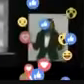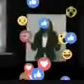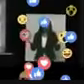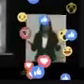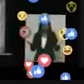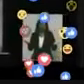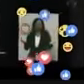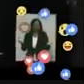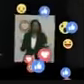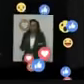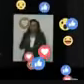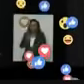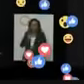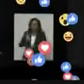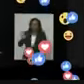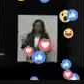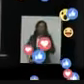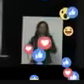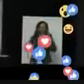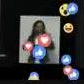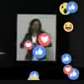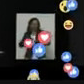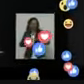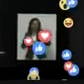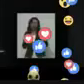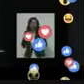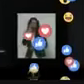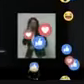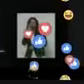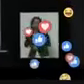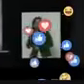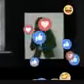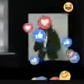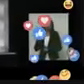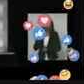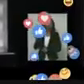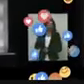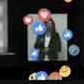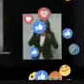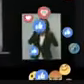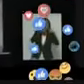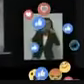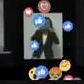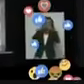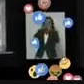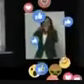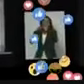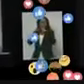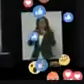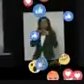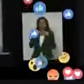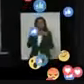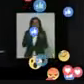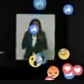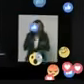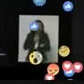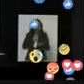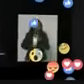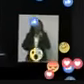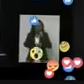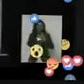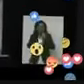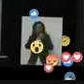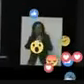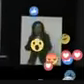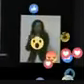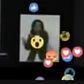convertido y comentar, de para amistades. Te atacan, indispensables instituciones te dicen de tocho morocho, de